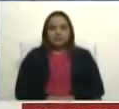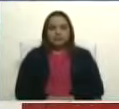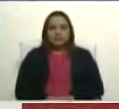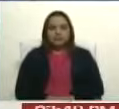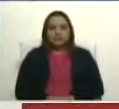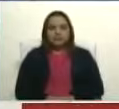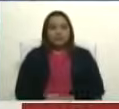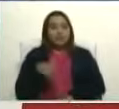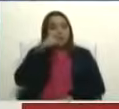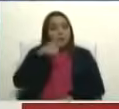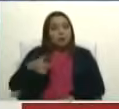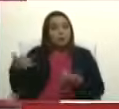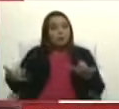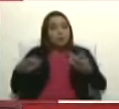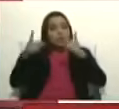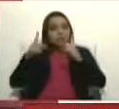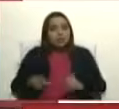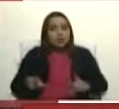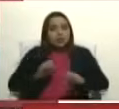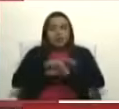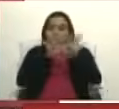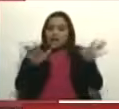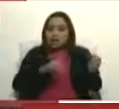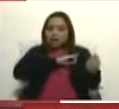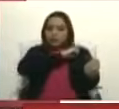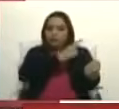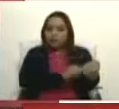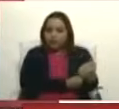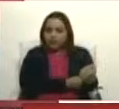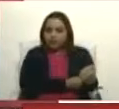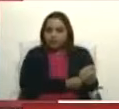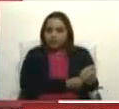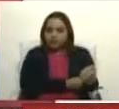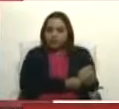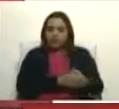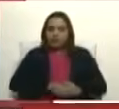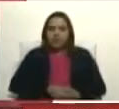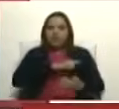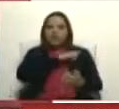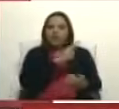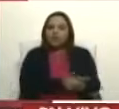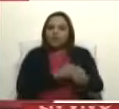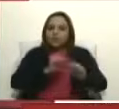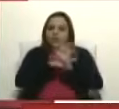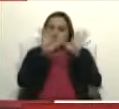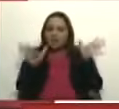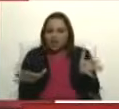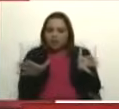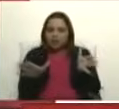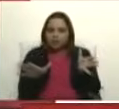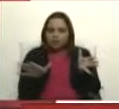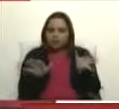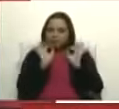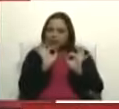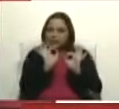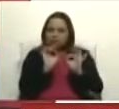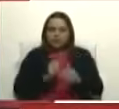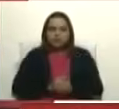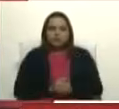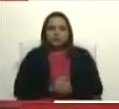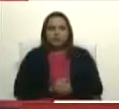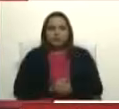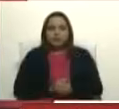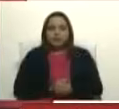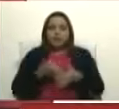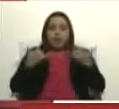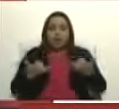El pueblo habló, habló fuerte y claro. Fuerte y claro, preciso, conciso. Y ahora